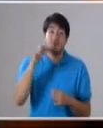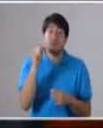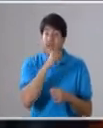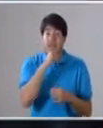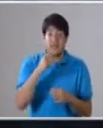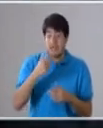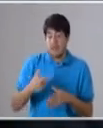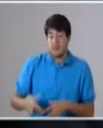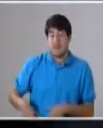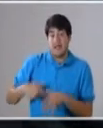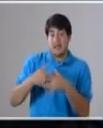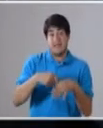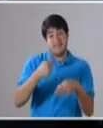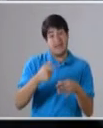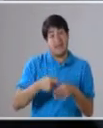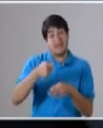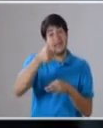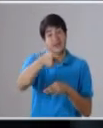fichas y darle a él.